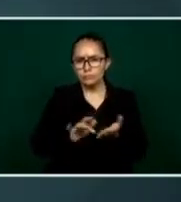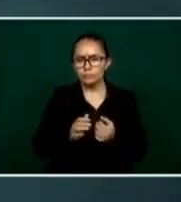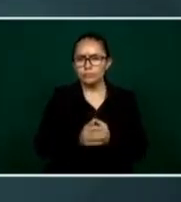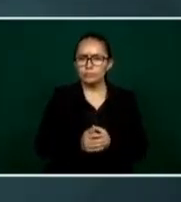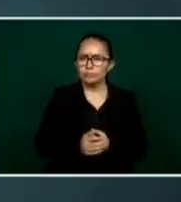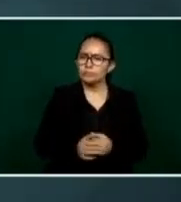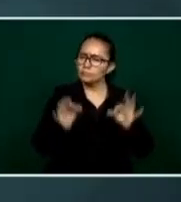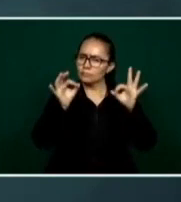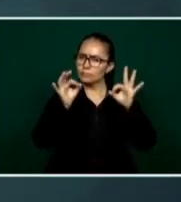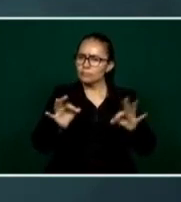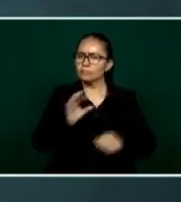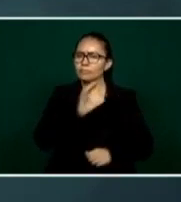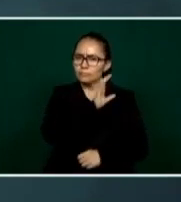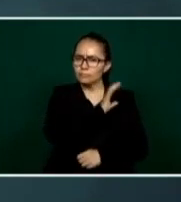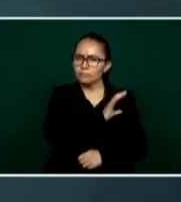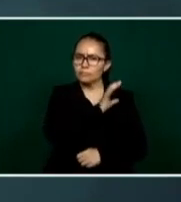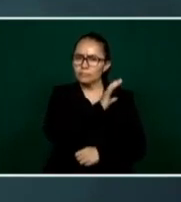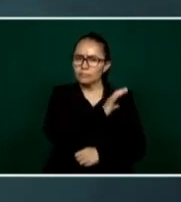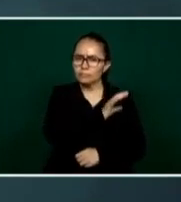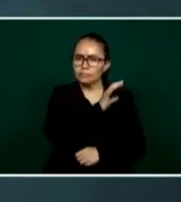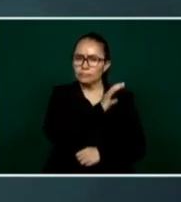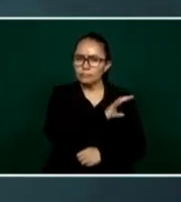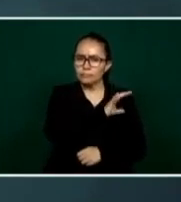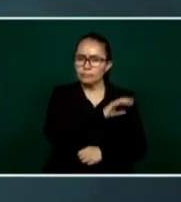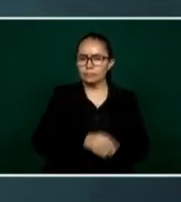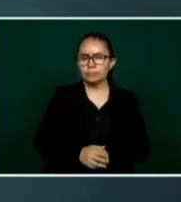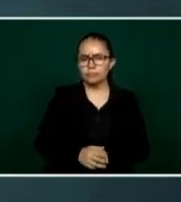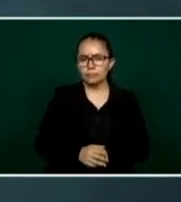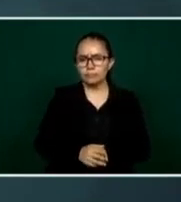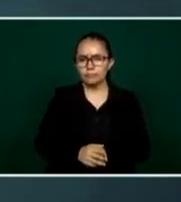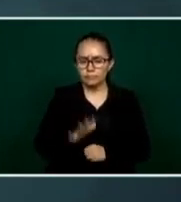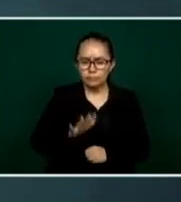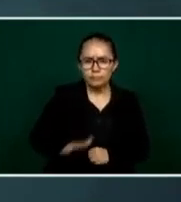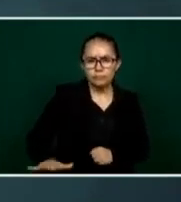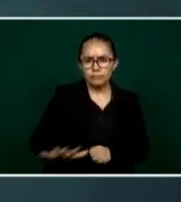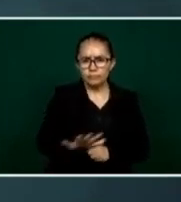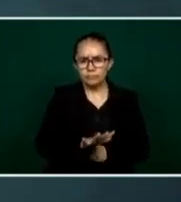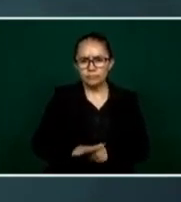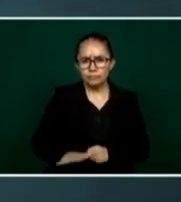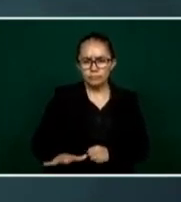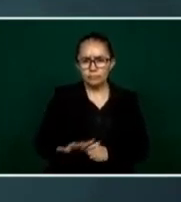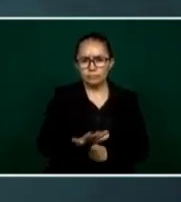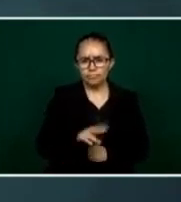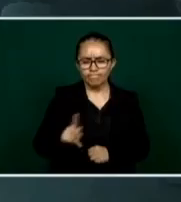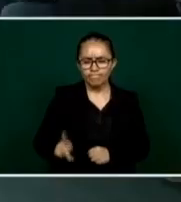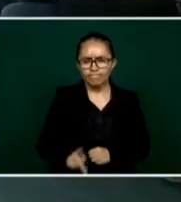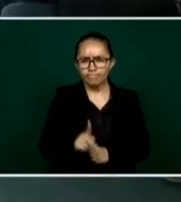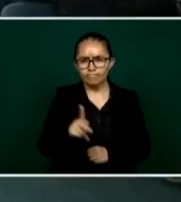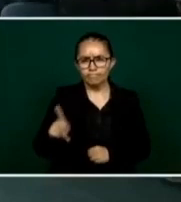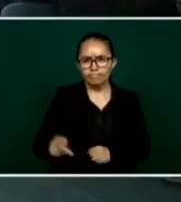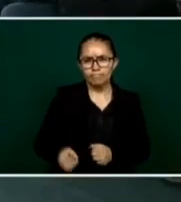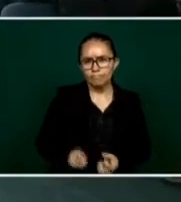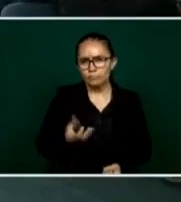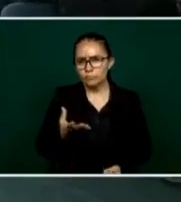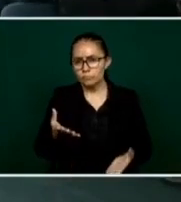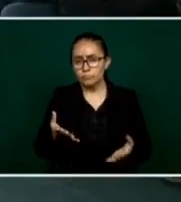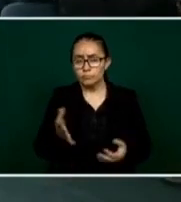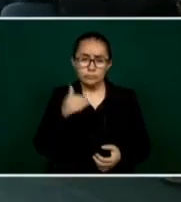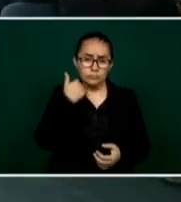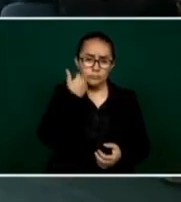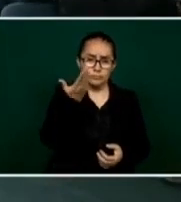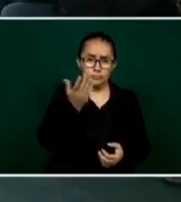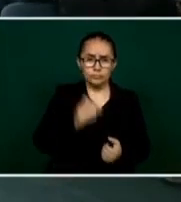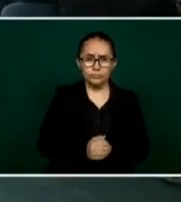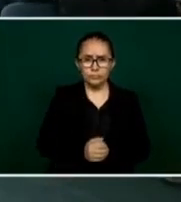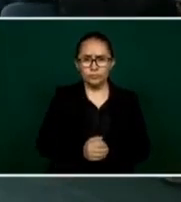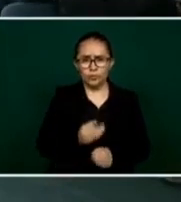calidad, garantizar el derecho del pueblo a la salud. Pues si les parece,